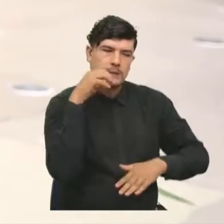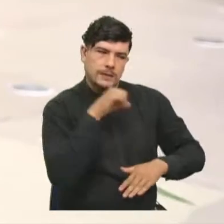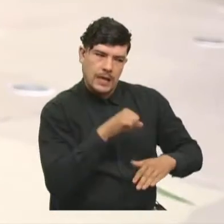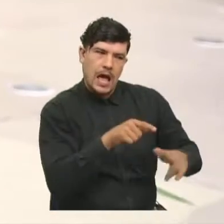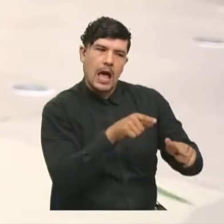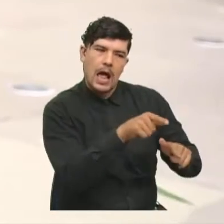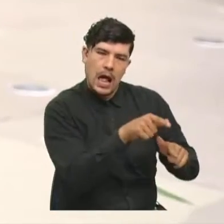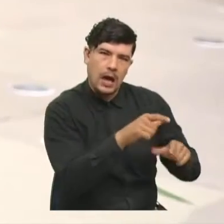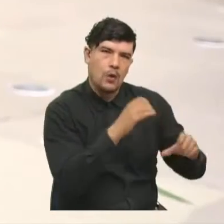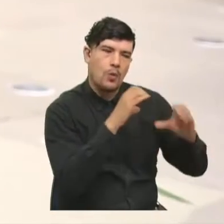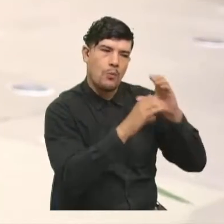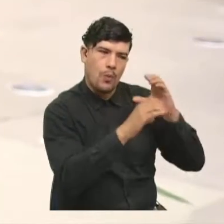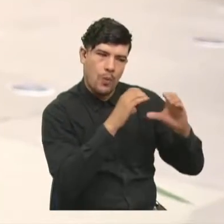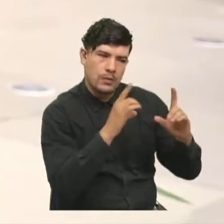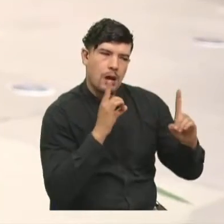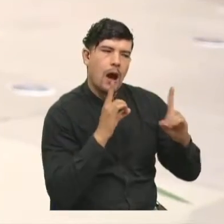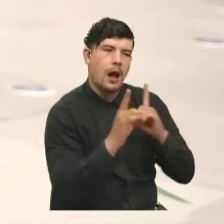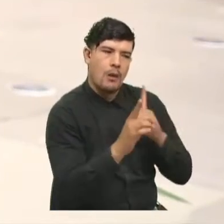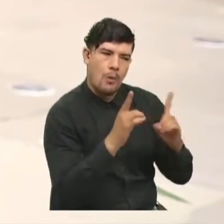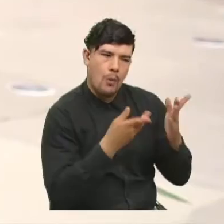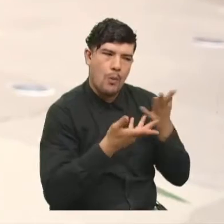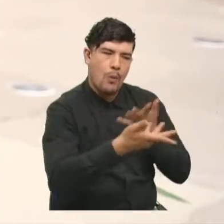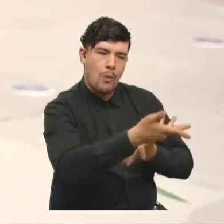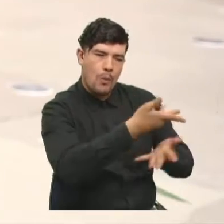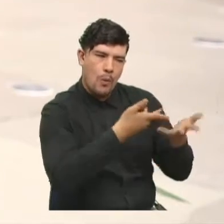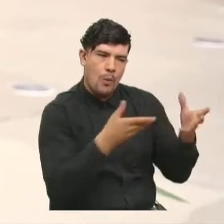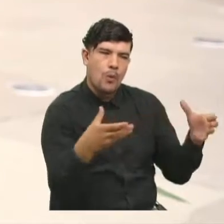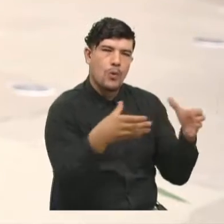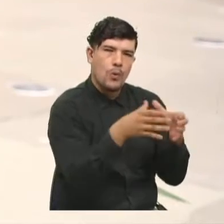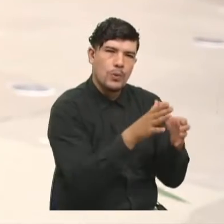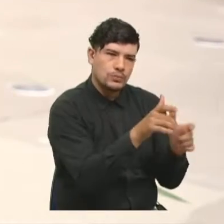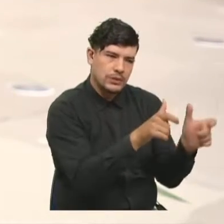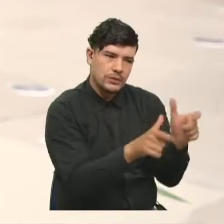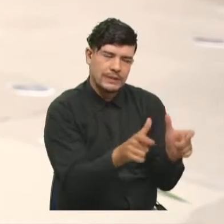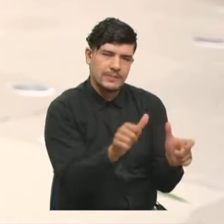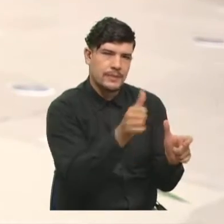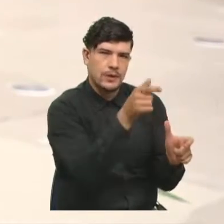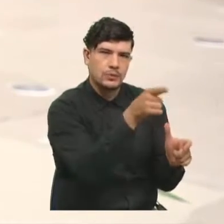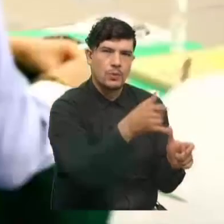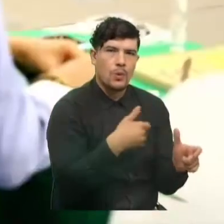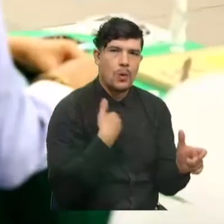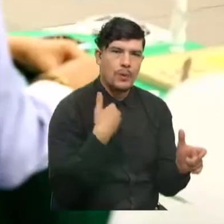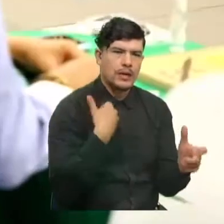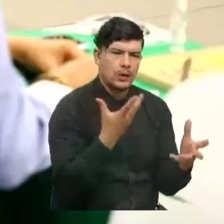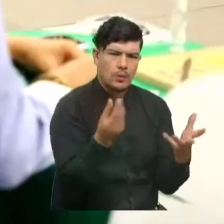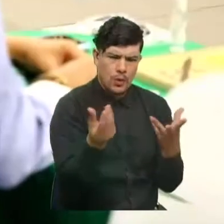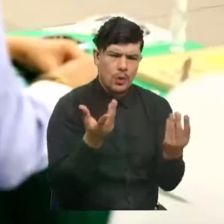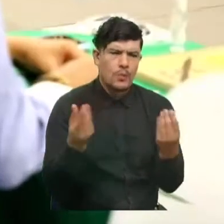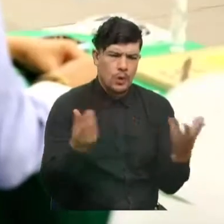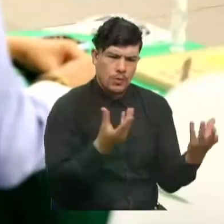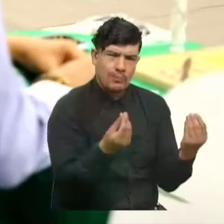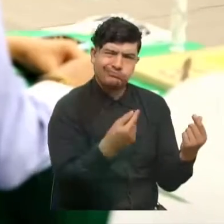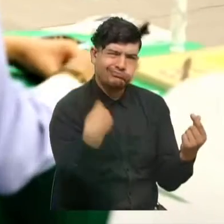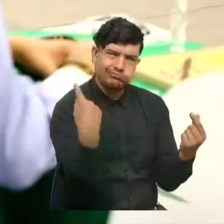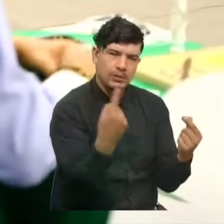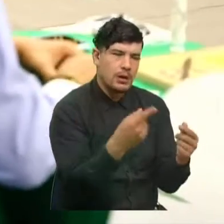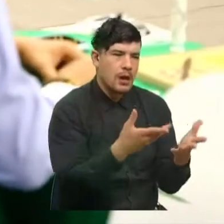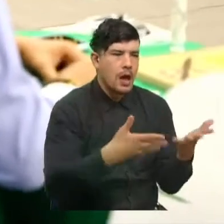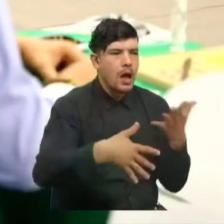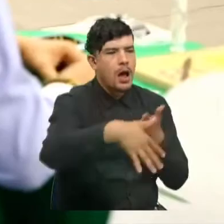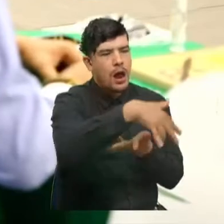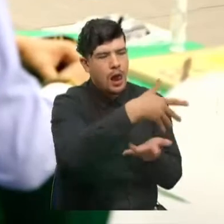de diálogo con cada uno de estos sectores de las diferentes provincias para poder avanzar de lo que